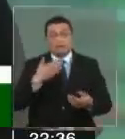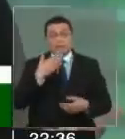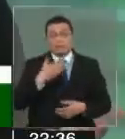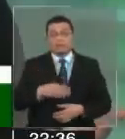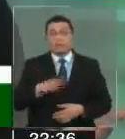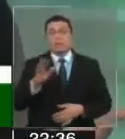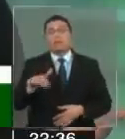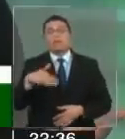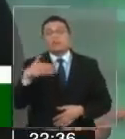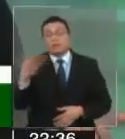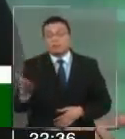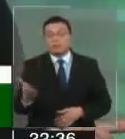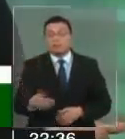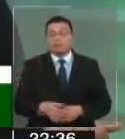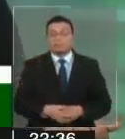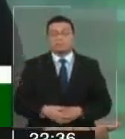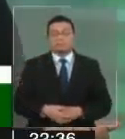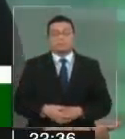después vino,